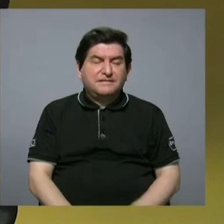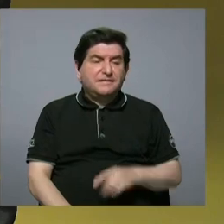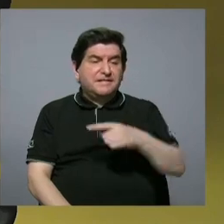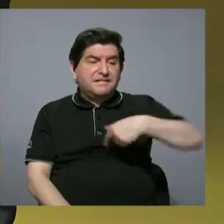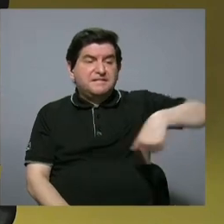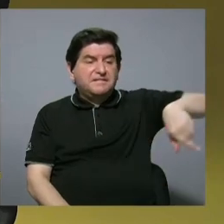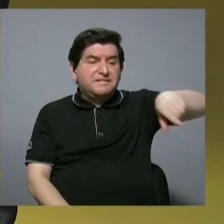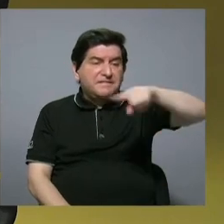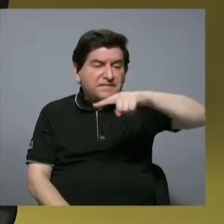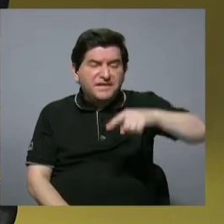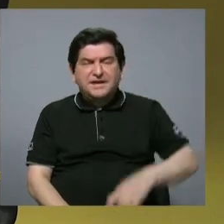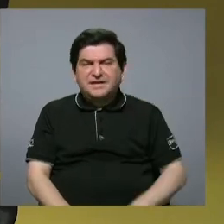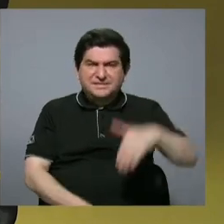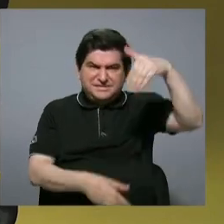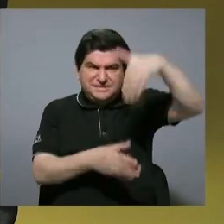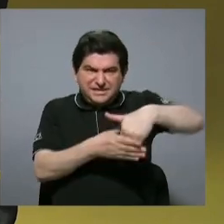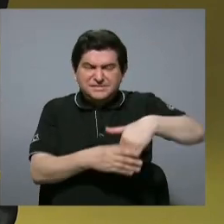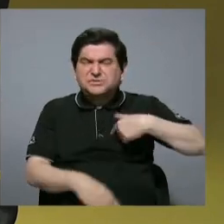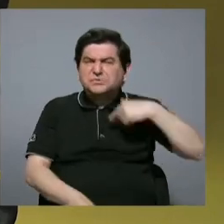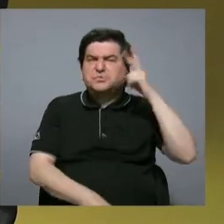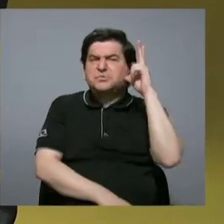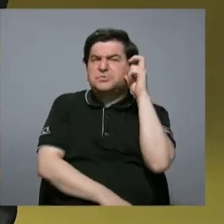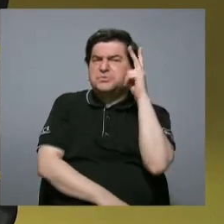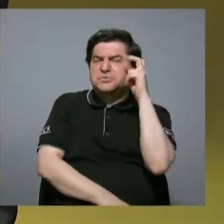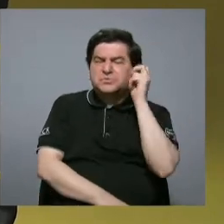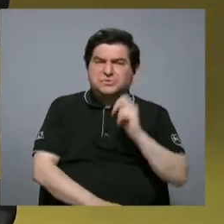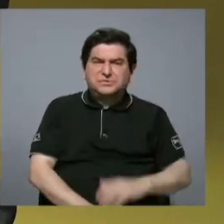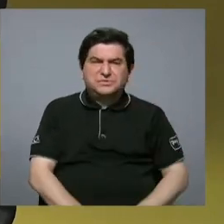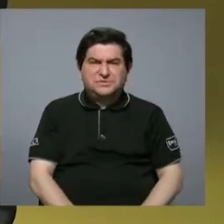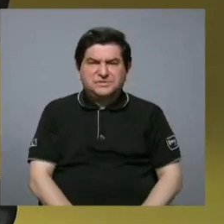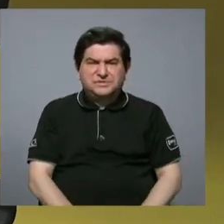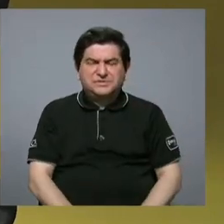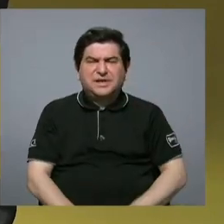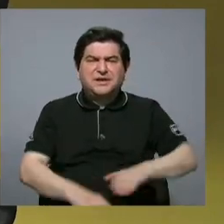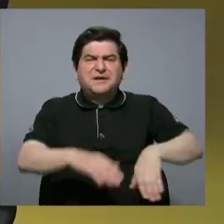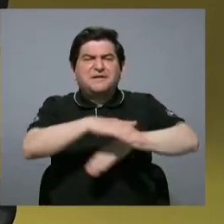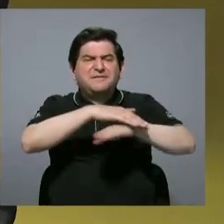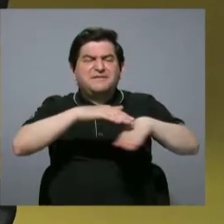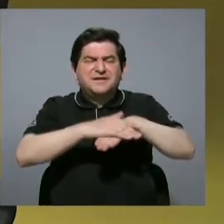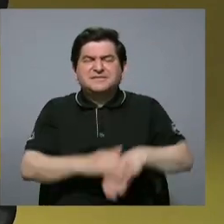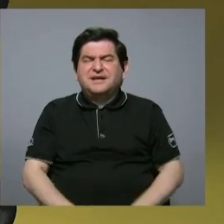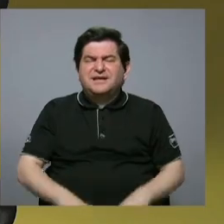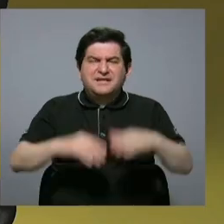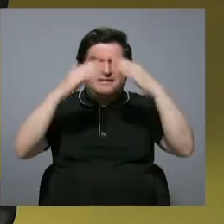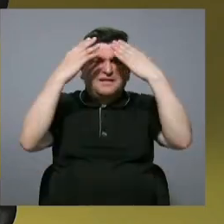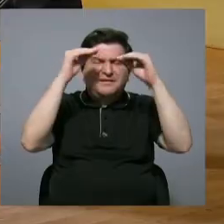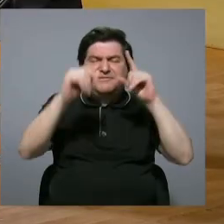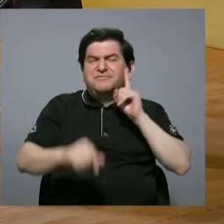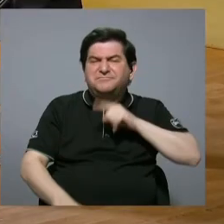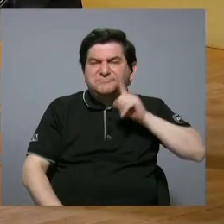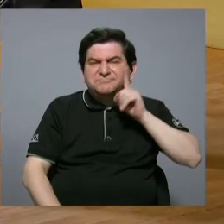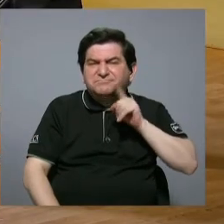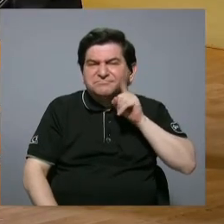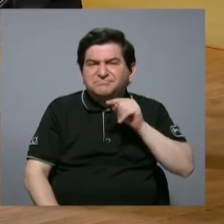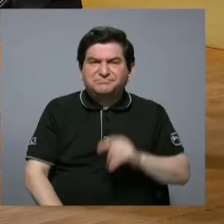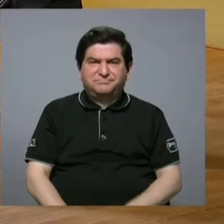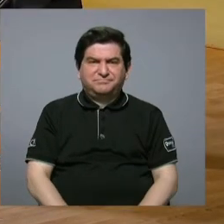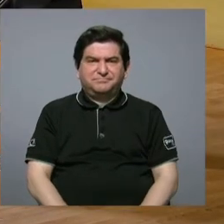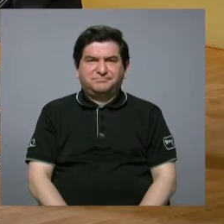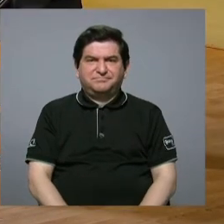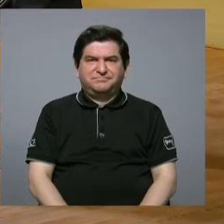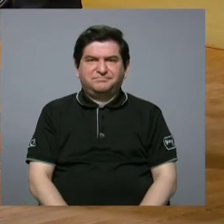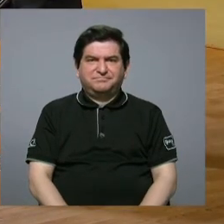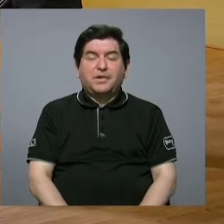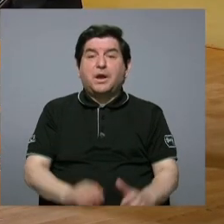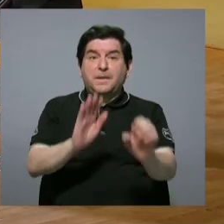estas intervenciones que a veces oye uno, ¿verdad? Se basan en datos falsos y,